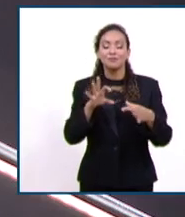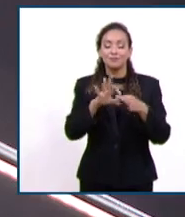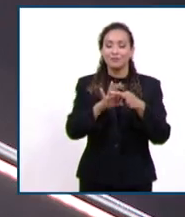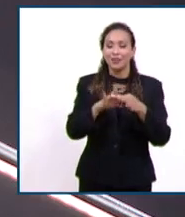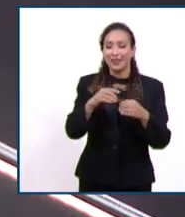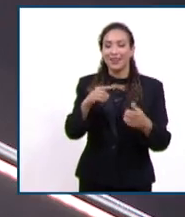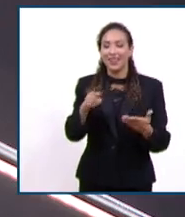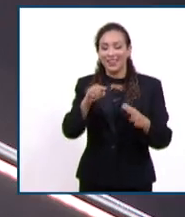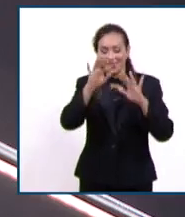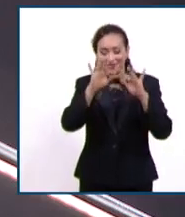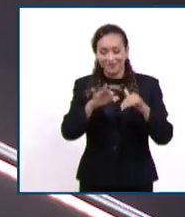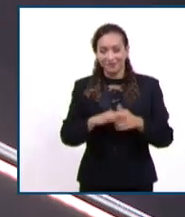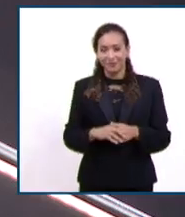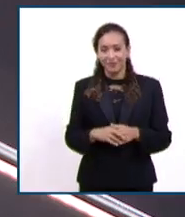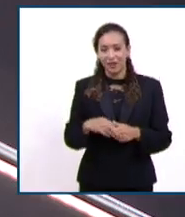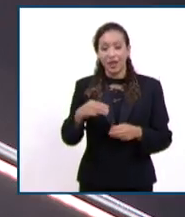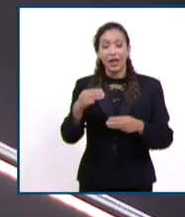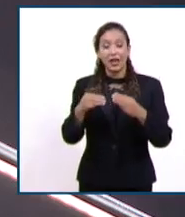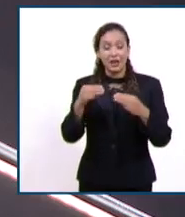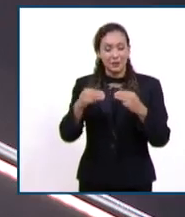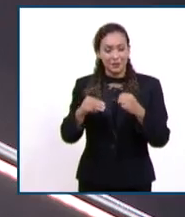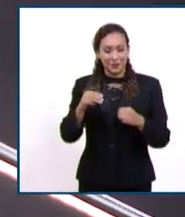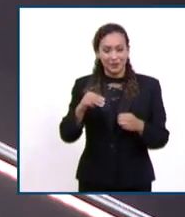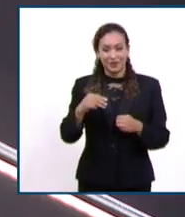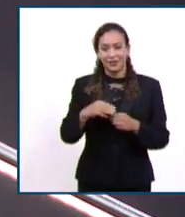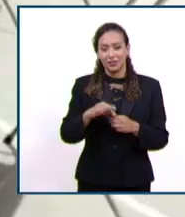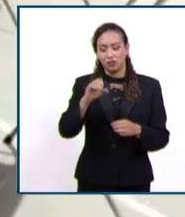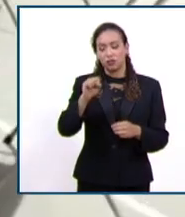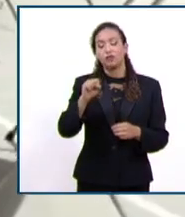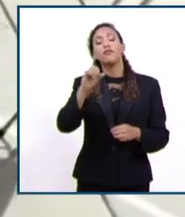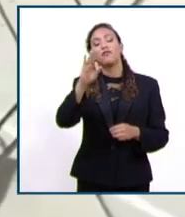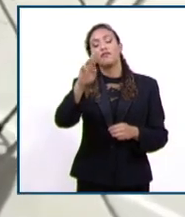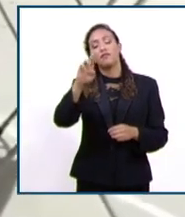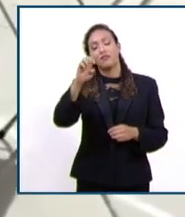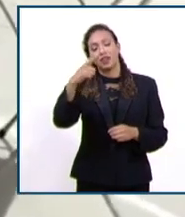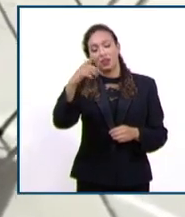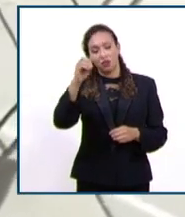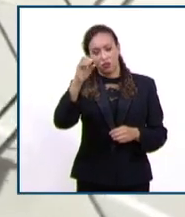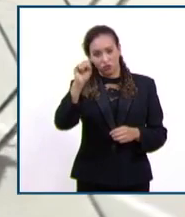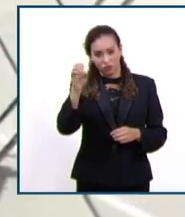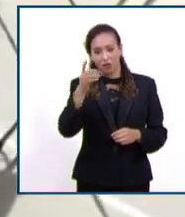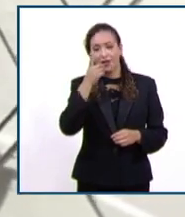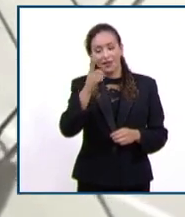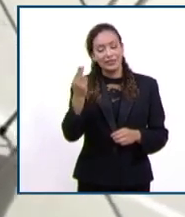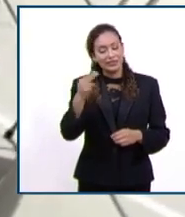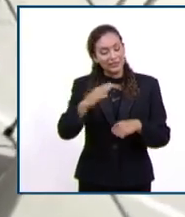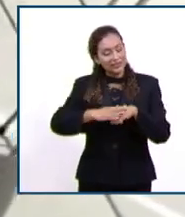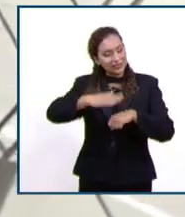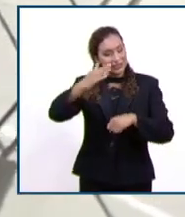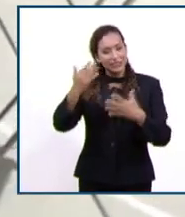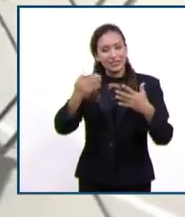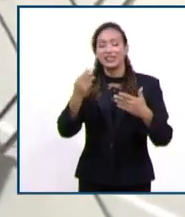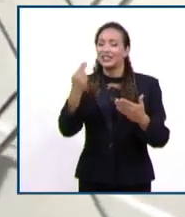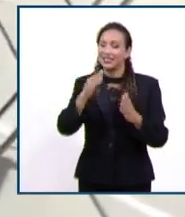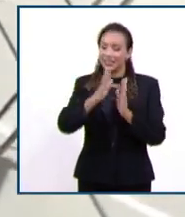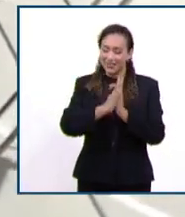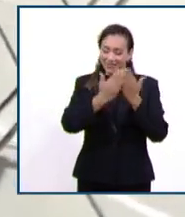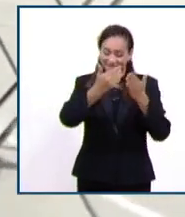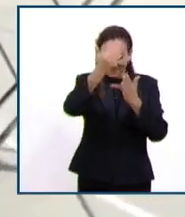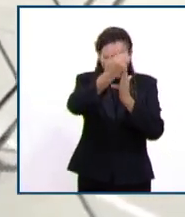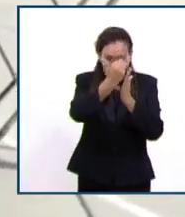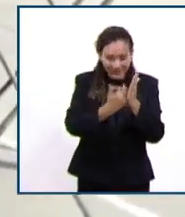dictamen. La magistrada presidenta Mónica Aralí Soto Fergoso propuso ir más allá y ordenar la creación de un catálogo de sujetos